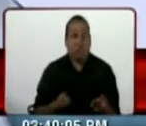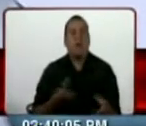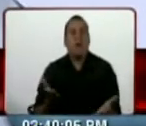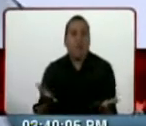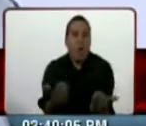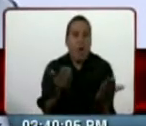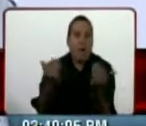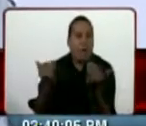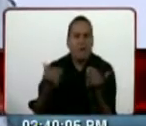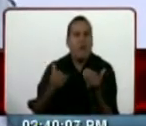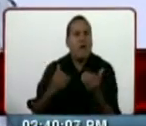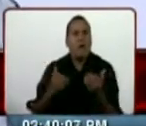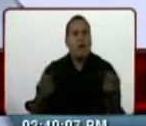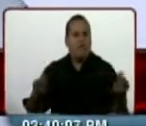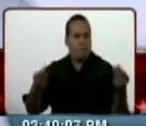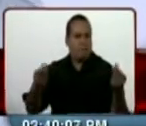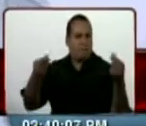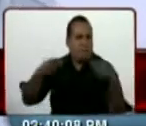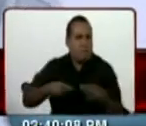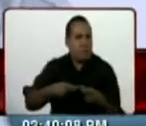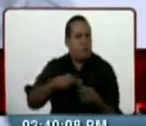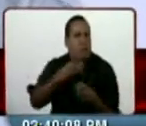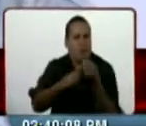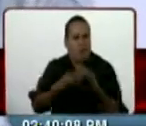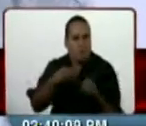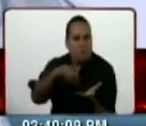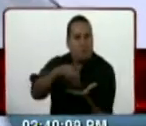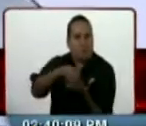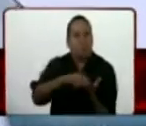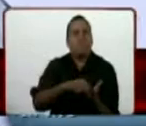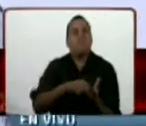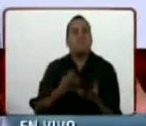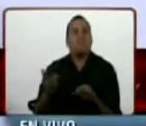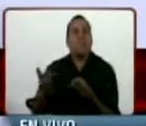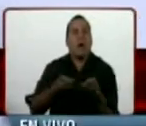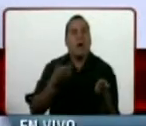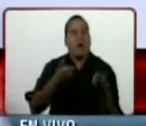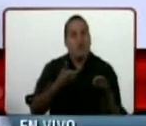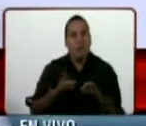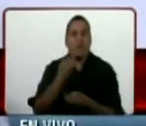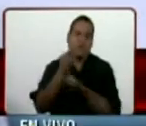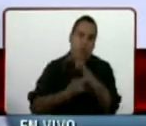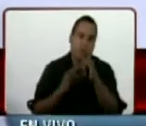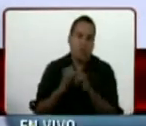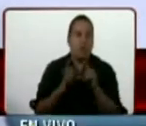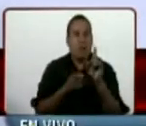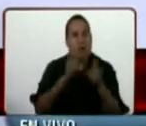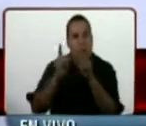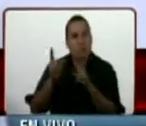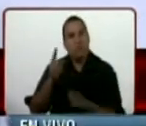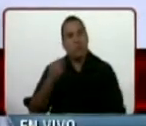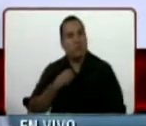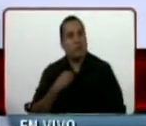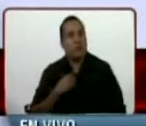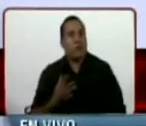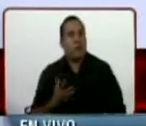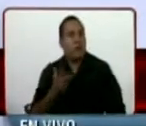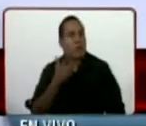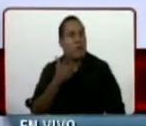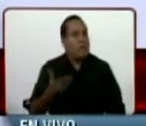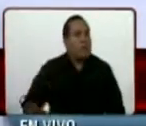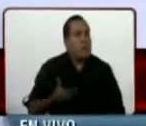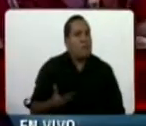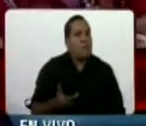inversiones productivas. Varios de los invitados internacionales ayer, algunos de ellos nos dijeron de tres importantes